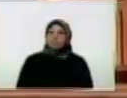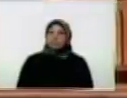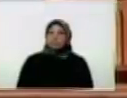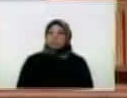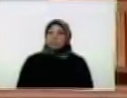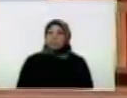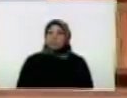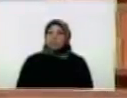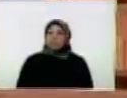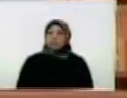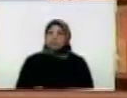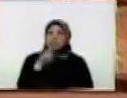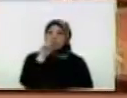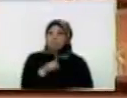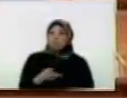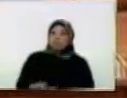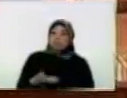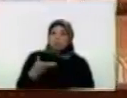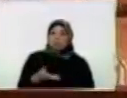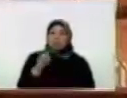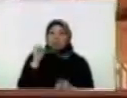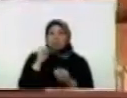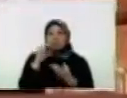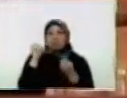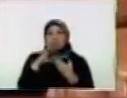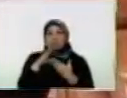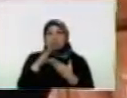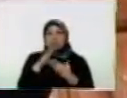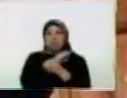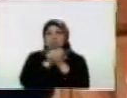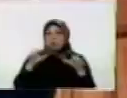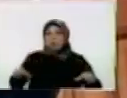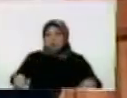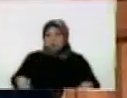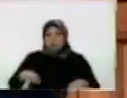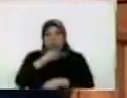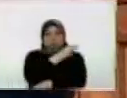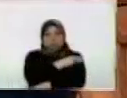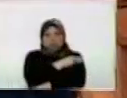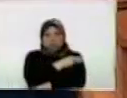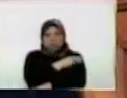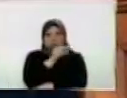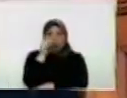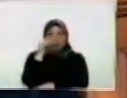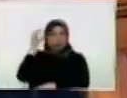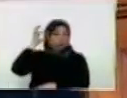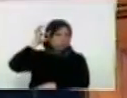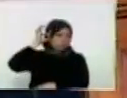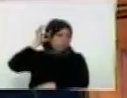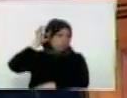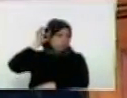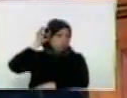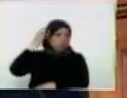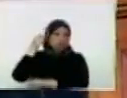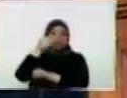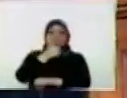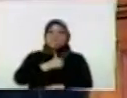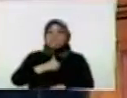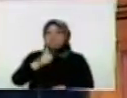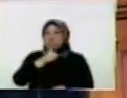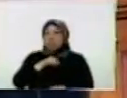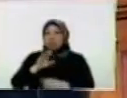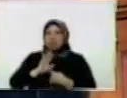Es pertinente también enviarle un mensaje a nuestra Fuerza Armada, a nuestros hermanos soldados y soldadas, que debemos mantenernos